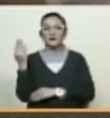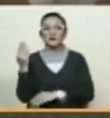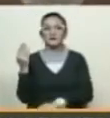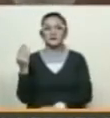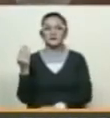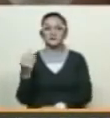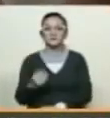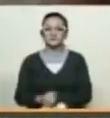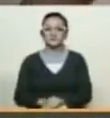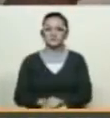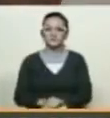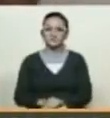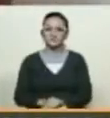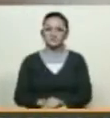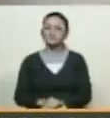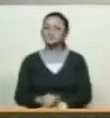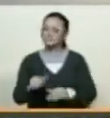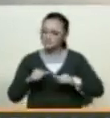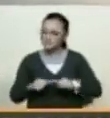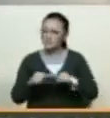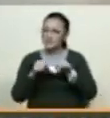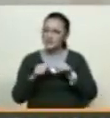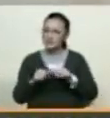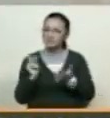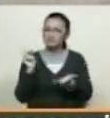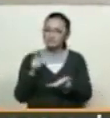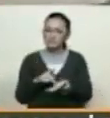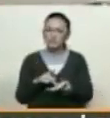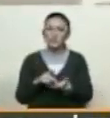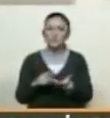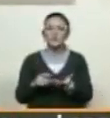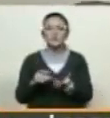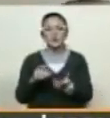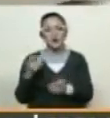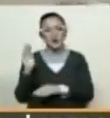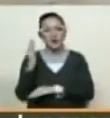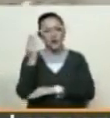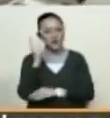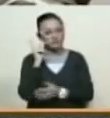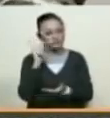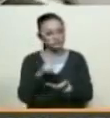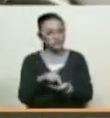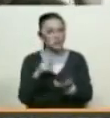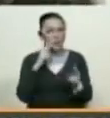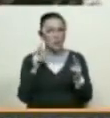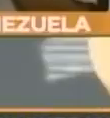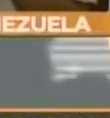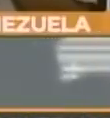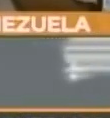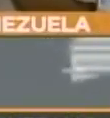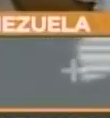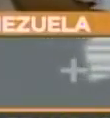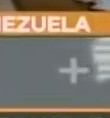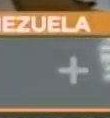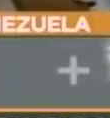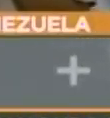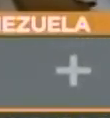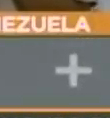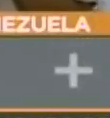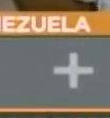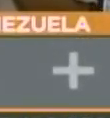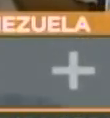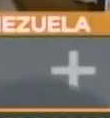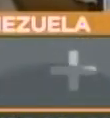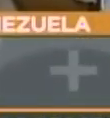los invito a que continuemos este recorrido por la flor de Venezuela. Allí está el colega periodista Andrés